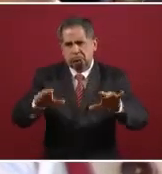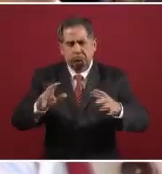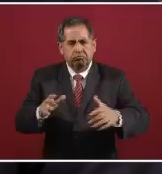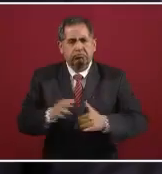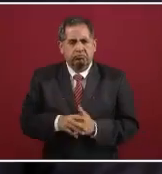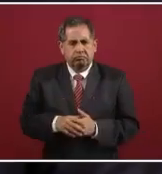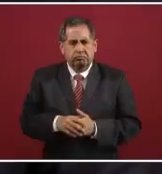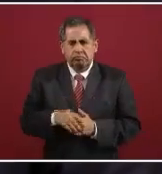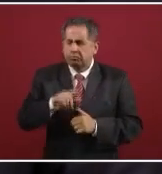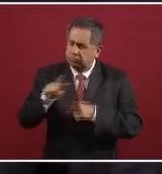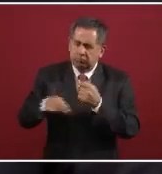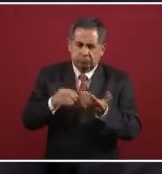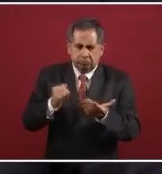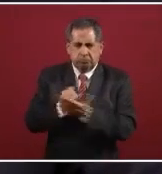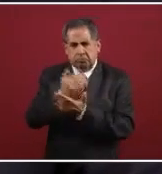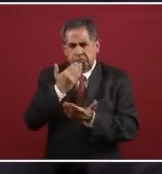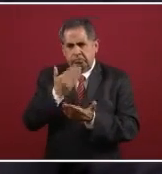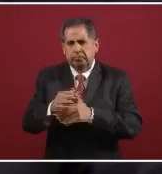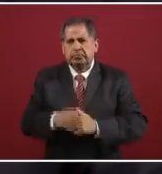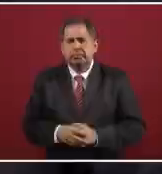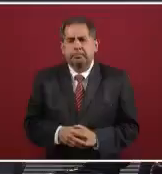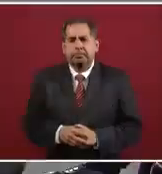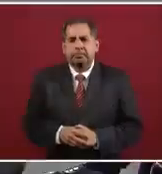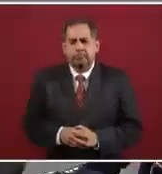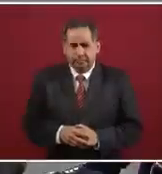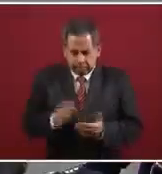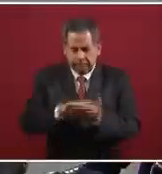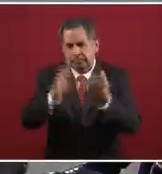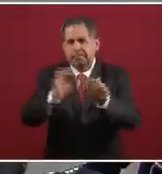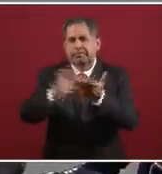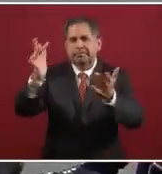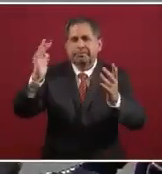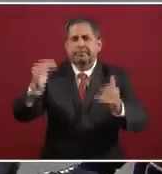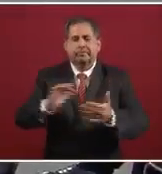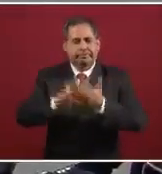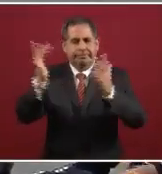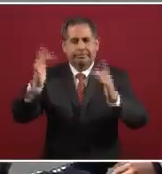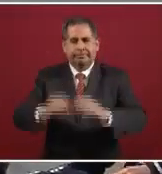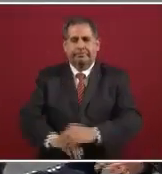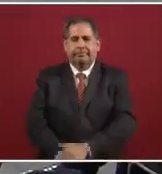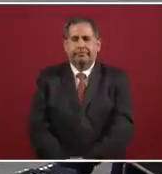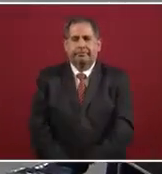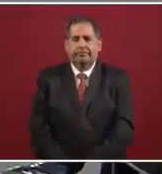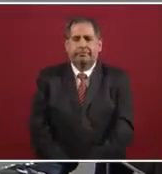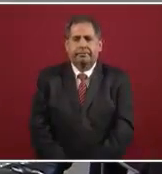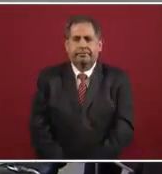tomar una decisión. Muchas gracias, muchas gracias.